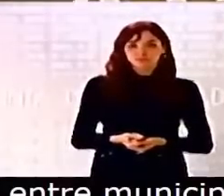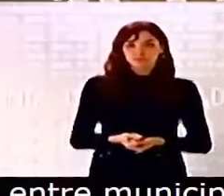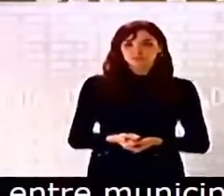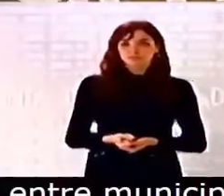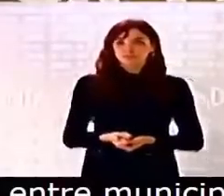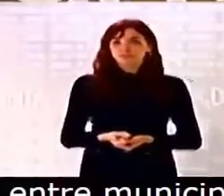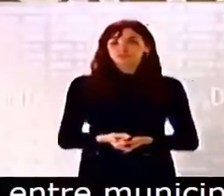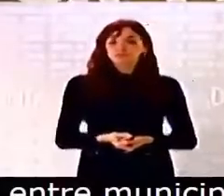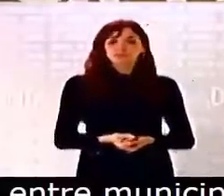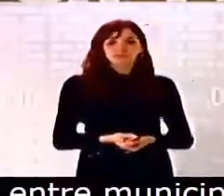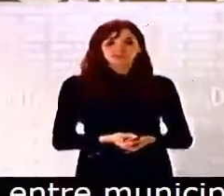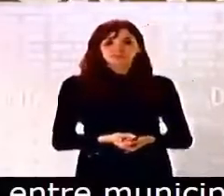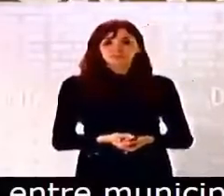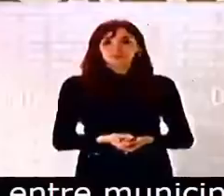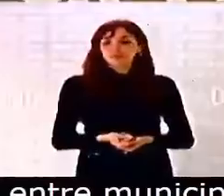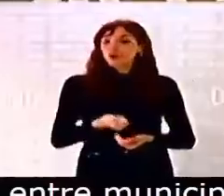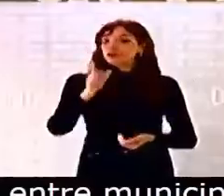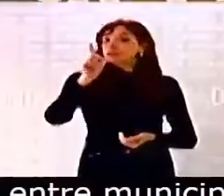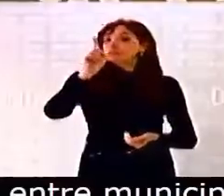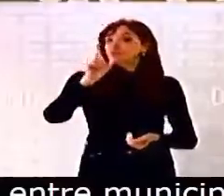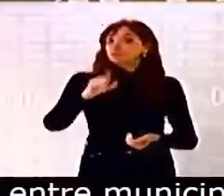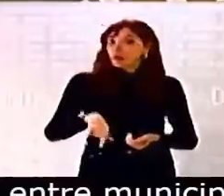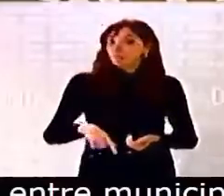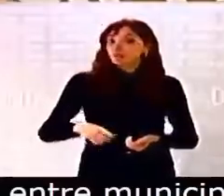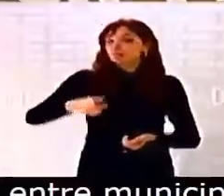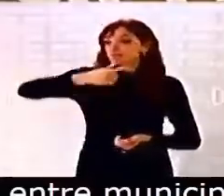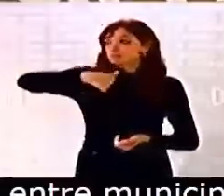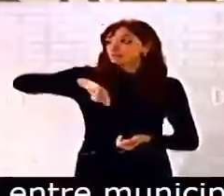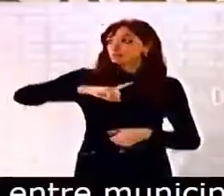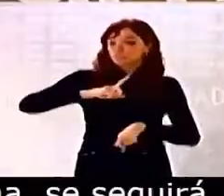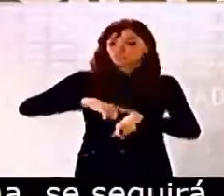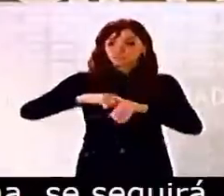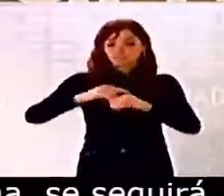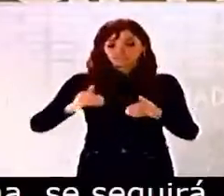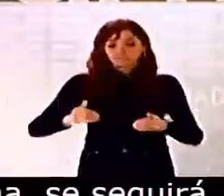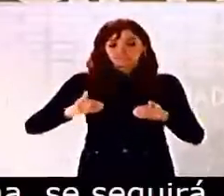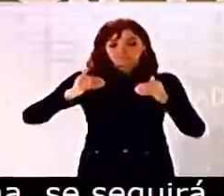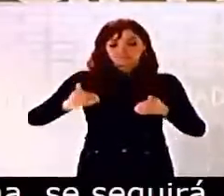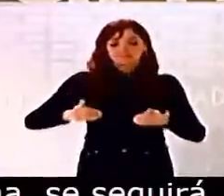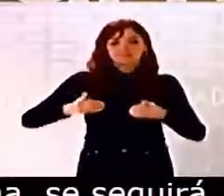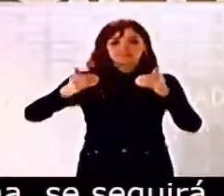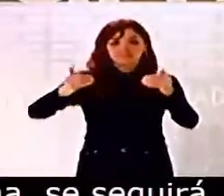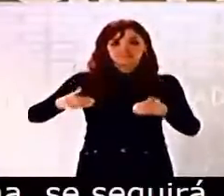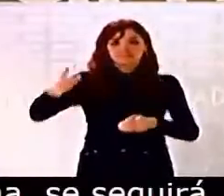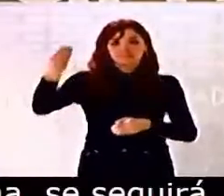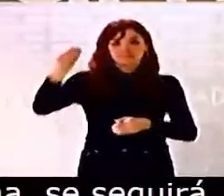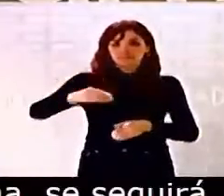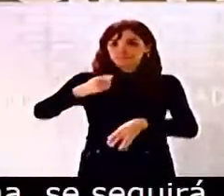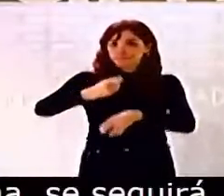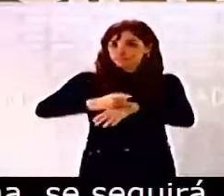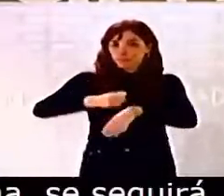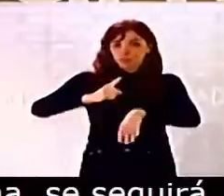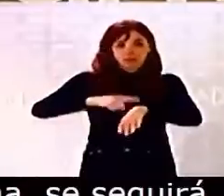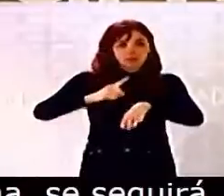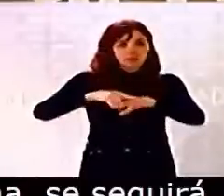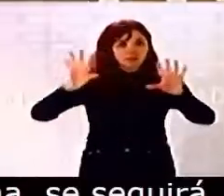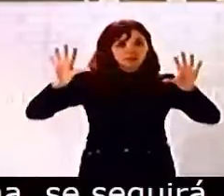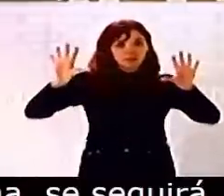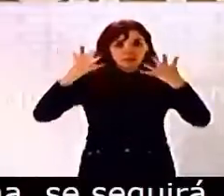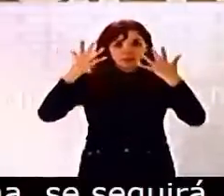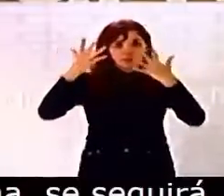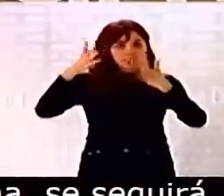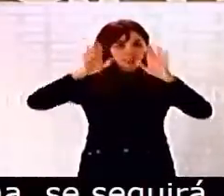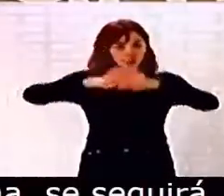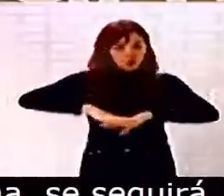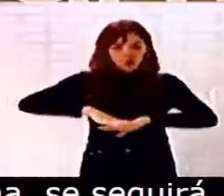De la misma forma, se seguirá prorrogando el toque de queda a las 10 de la noche, se seguirá